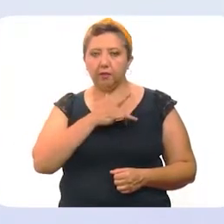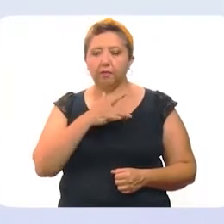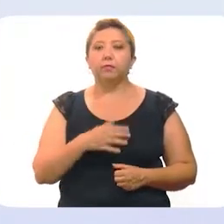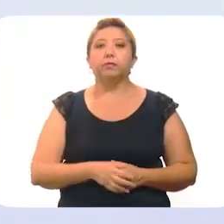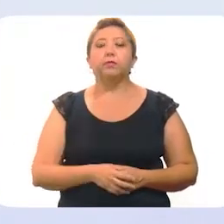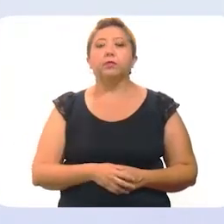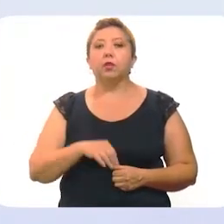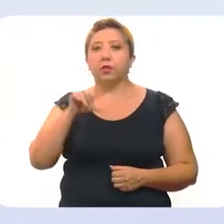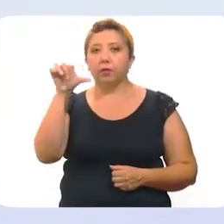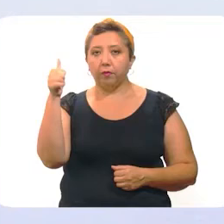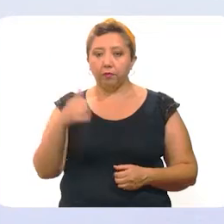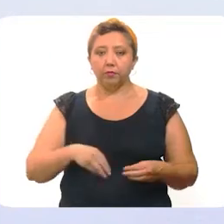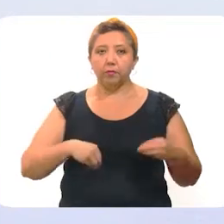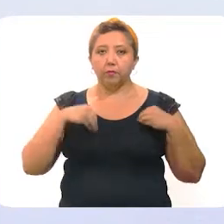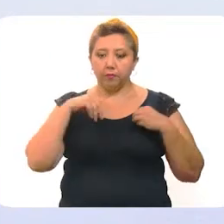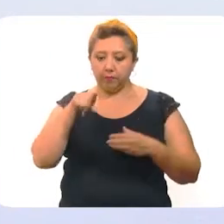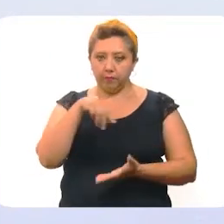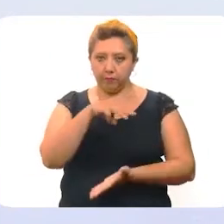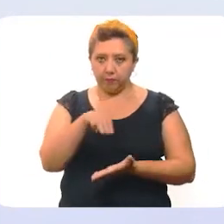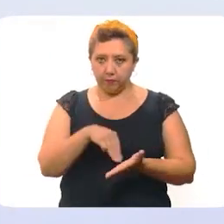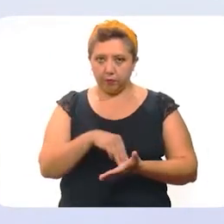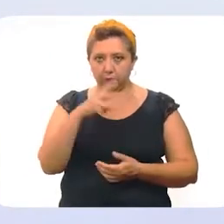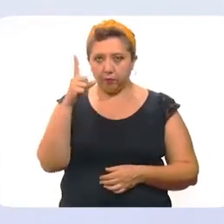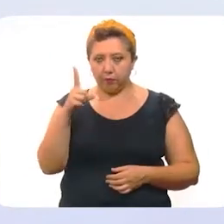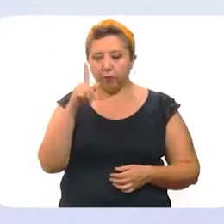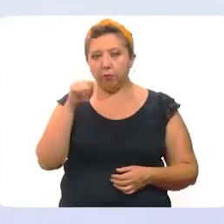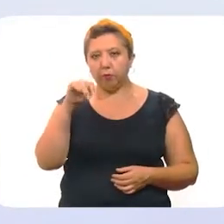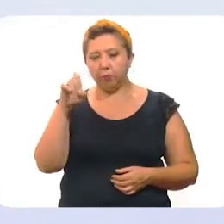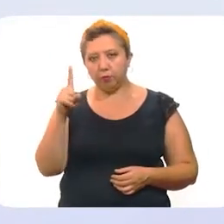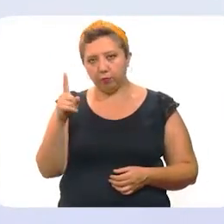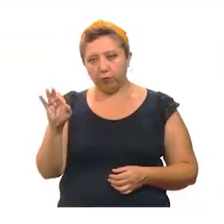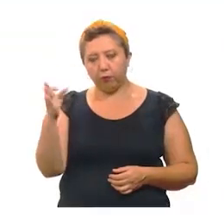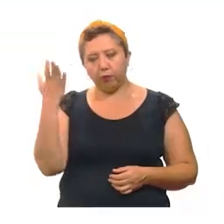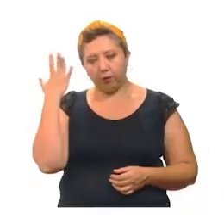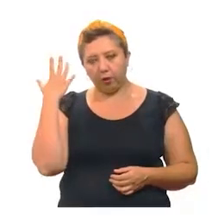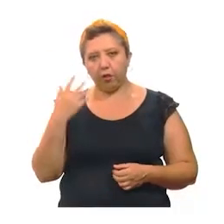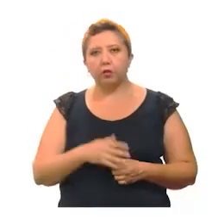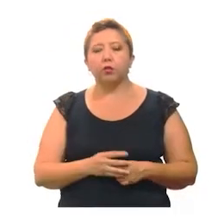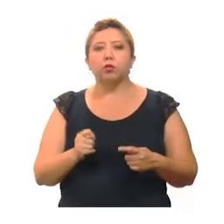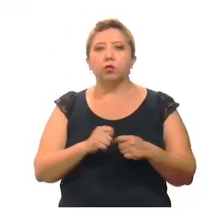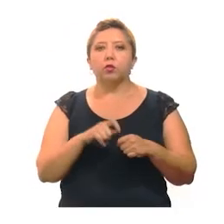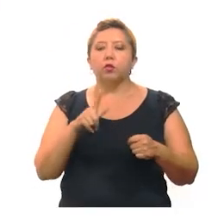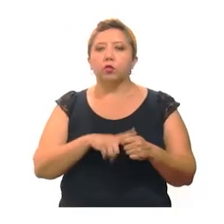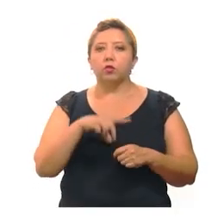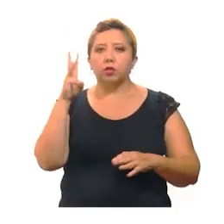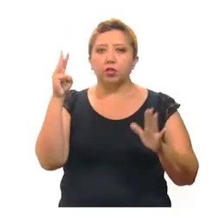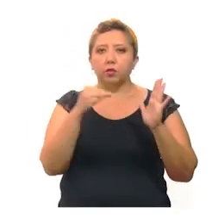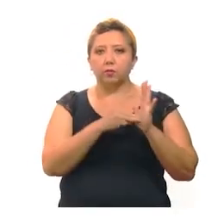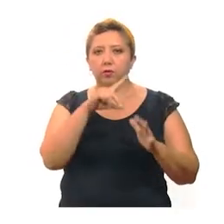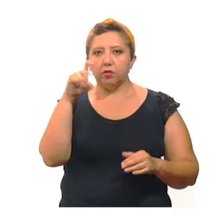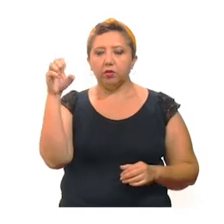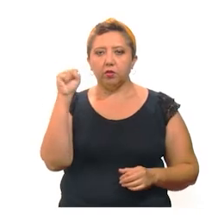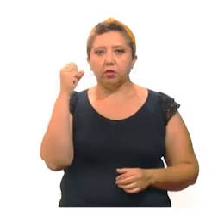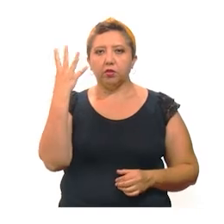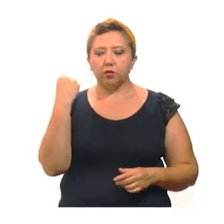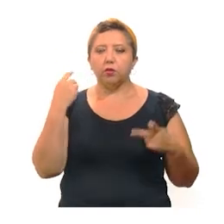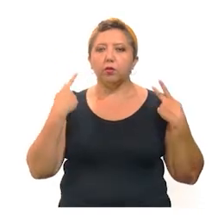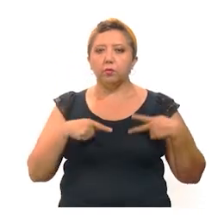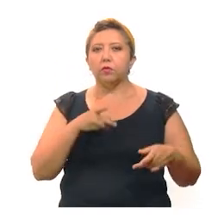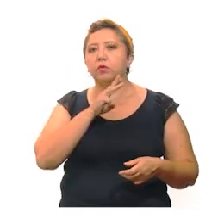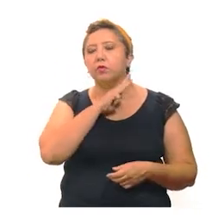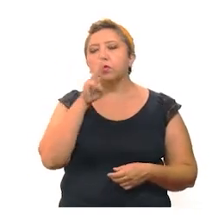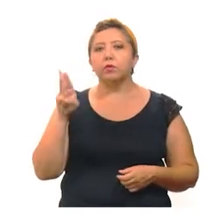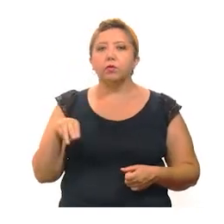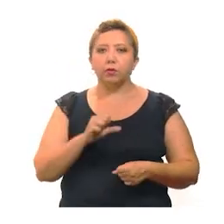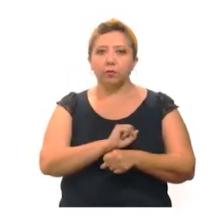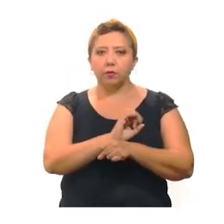cardiopatía. 11 residían en Mérida, 1 en Motul y 1 era foráneo. En total, son 3.169 las personas